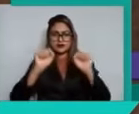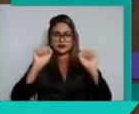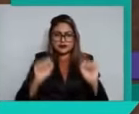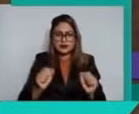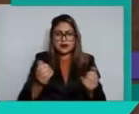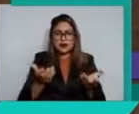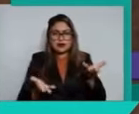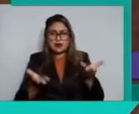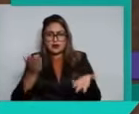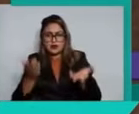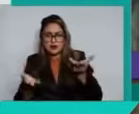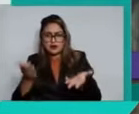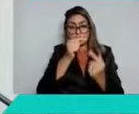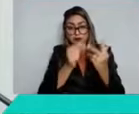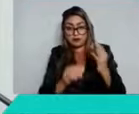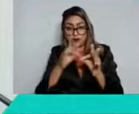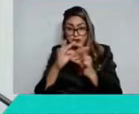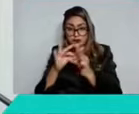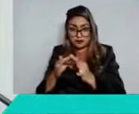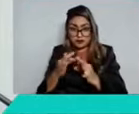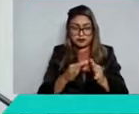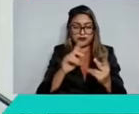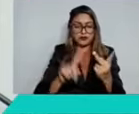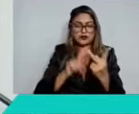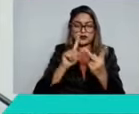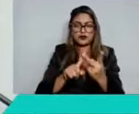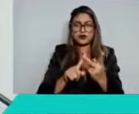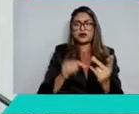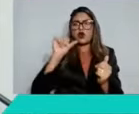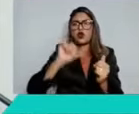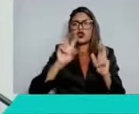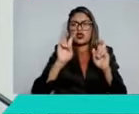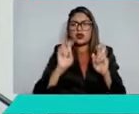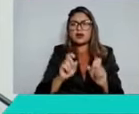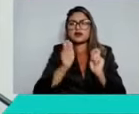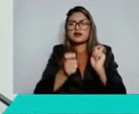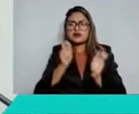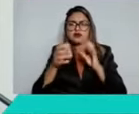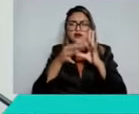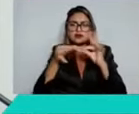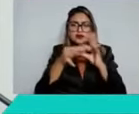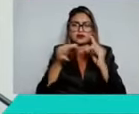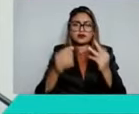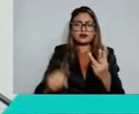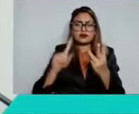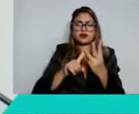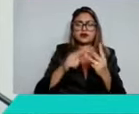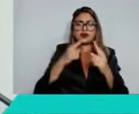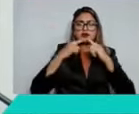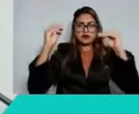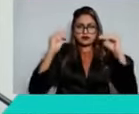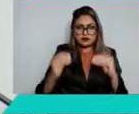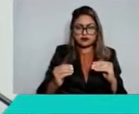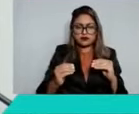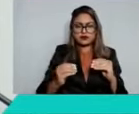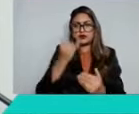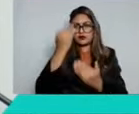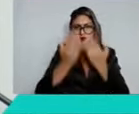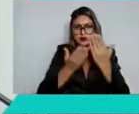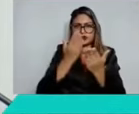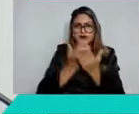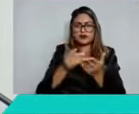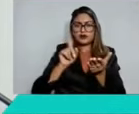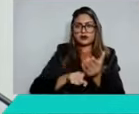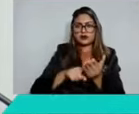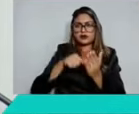del Estado mexicano. Es presentación, discusión y, en su caso, aprobación del proyecto de acuerdo mediante el cual se